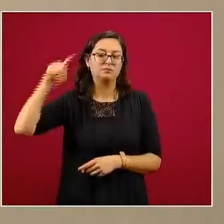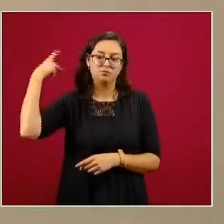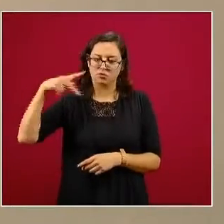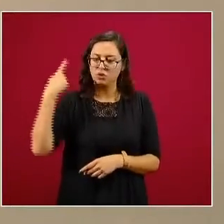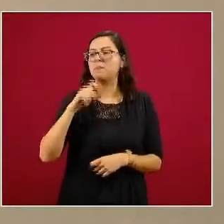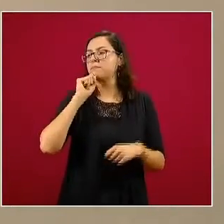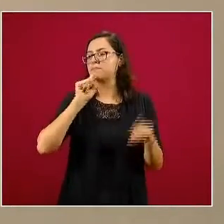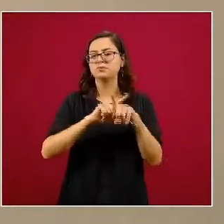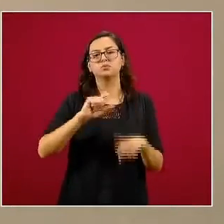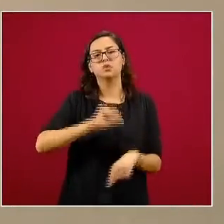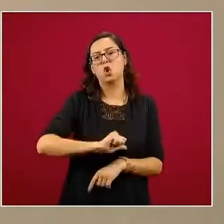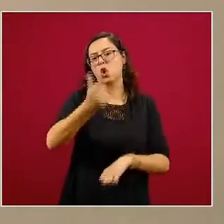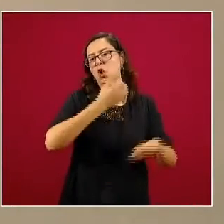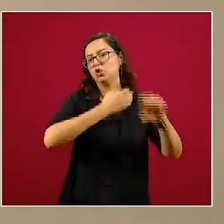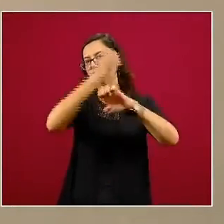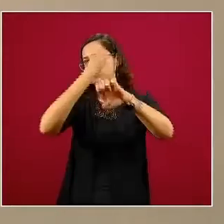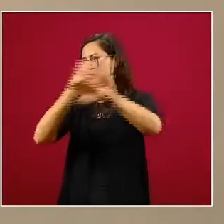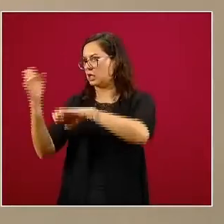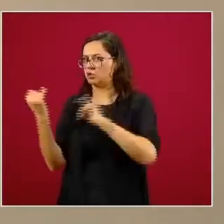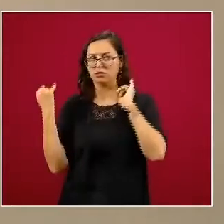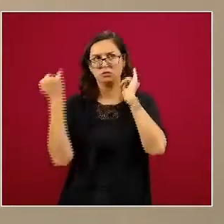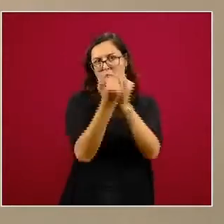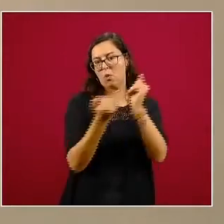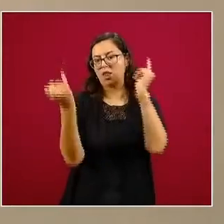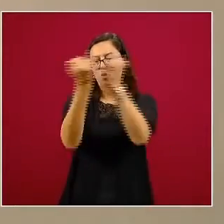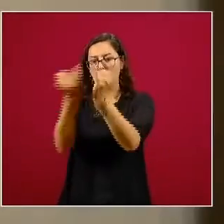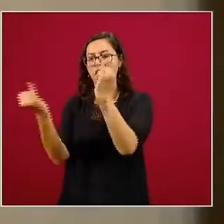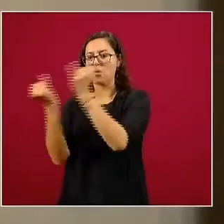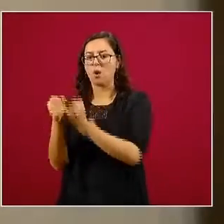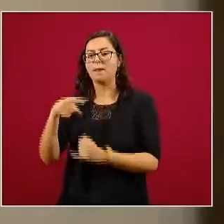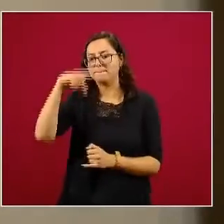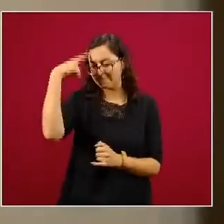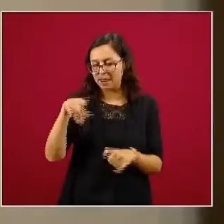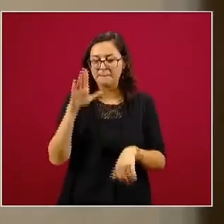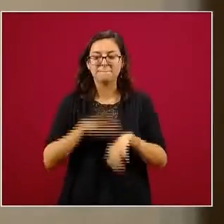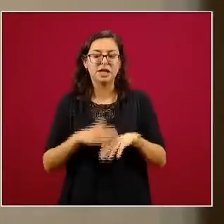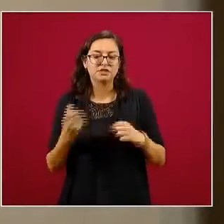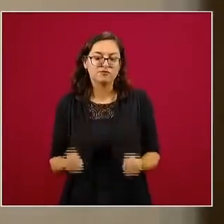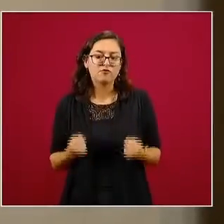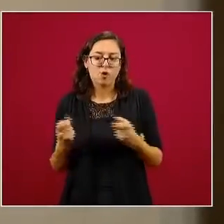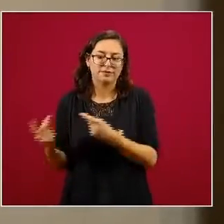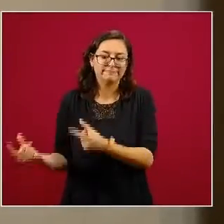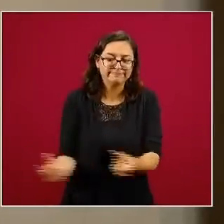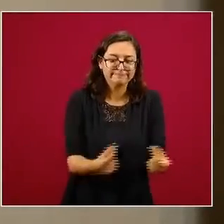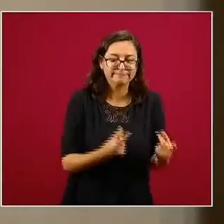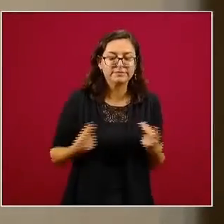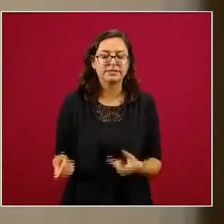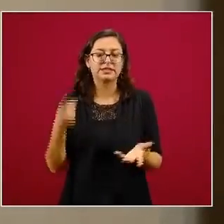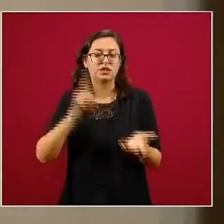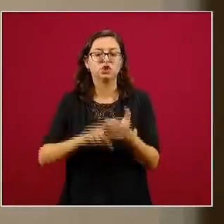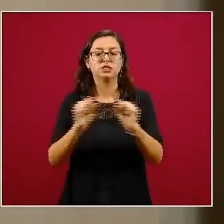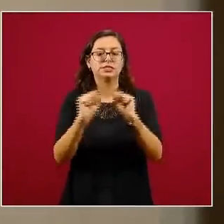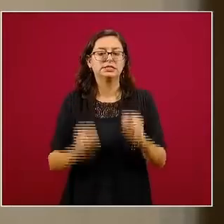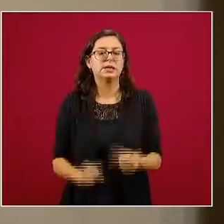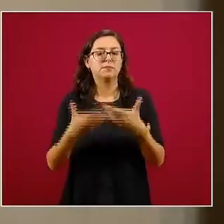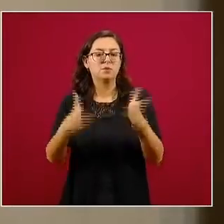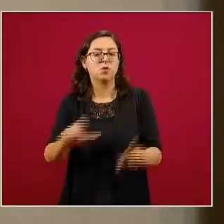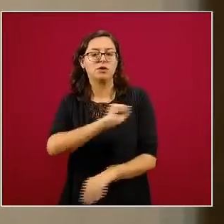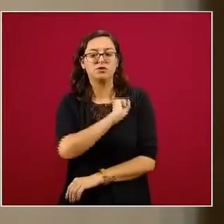comunidades, transmitiendo, construyendo lo que nuestro presidente llama la revolución de las conciencias.